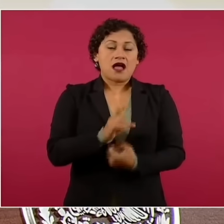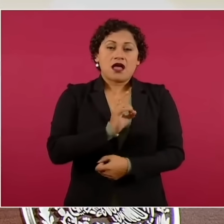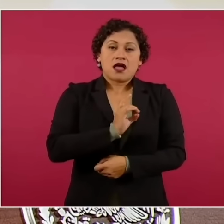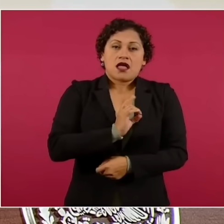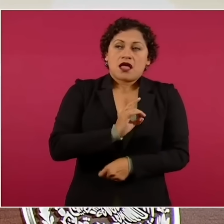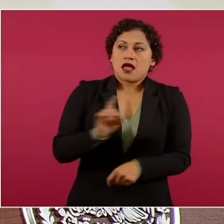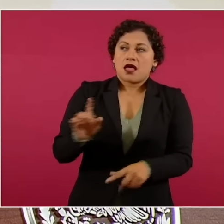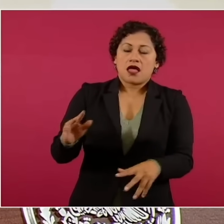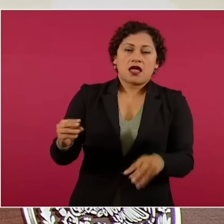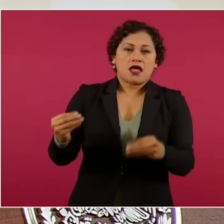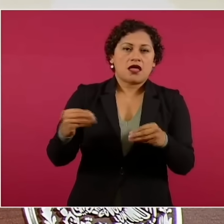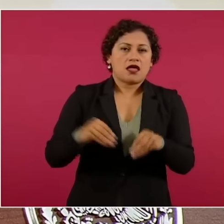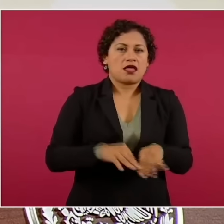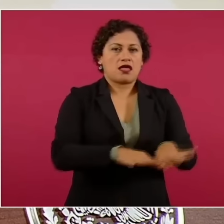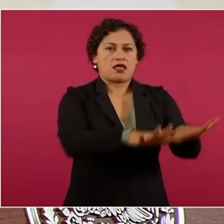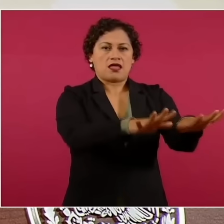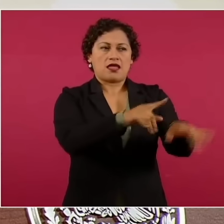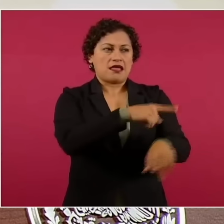propagandístico.